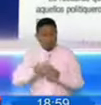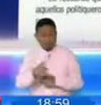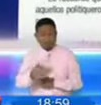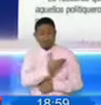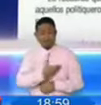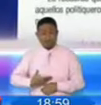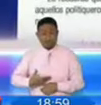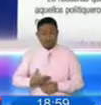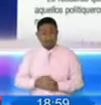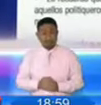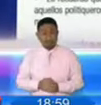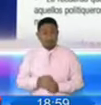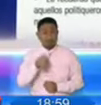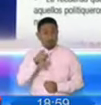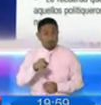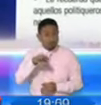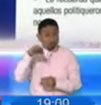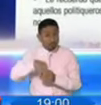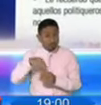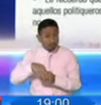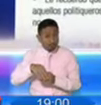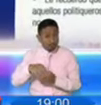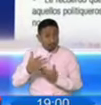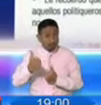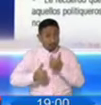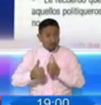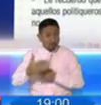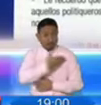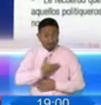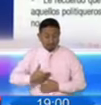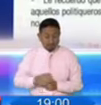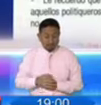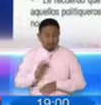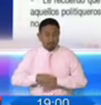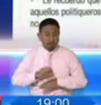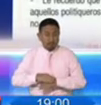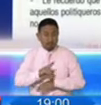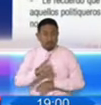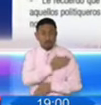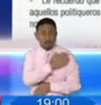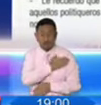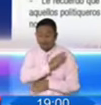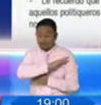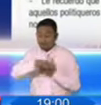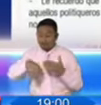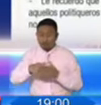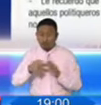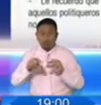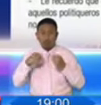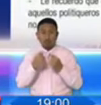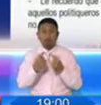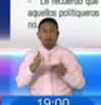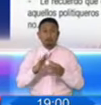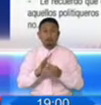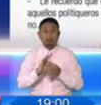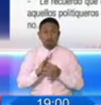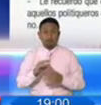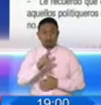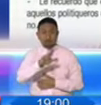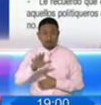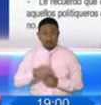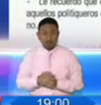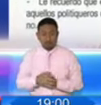mandatario Moreno que fue electo candidato a la presidencia gracias a la confianza de todo un movimiento político que